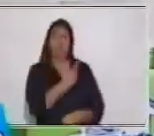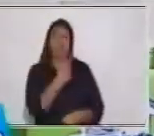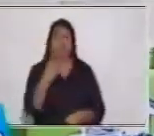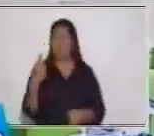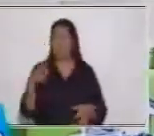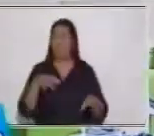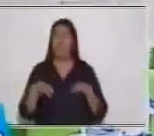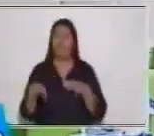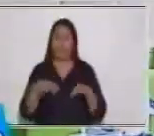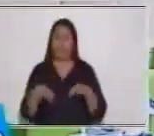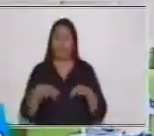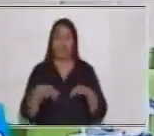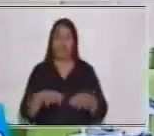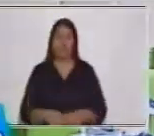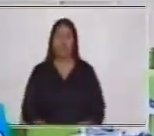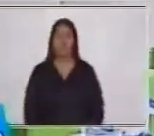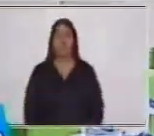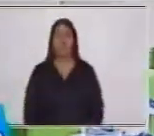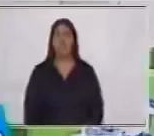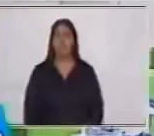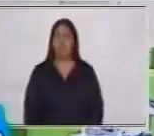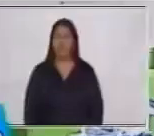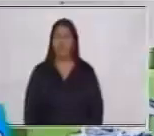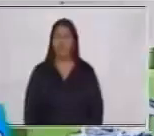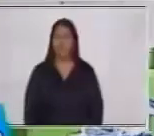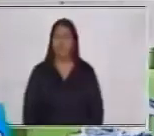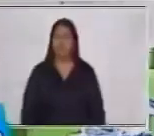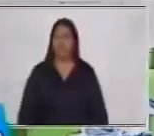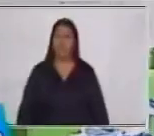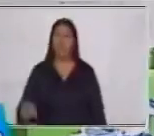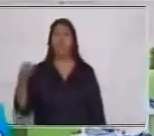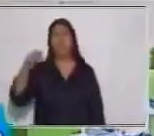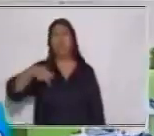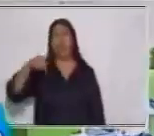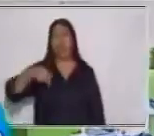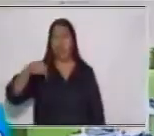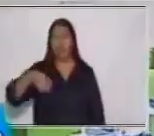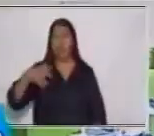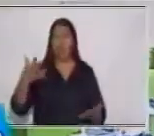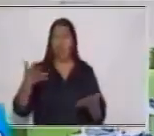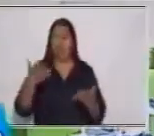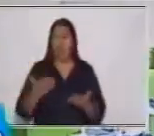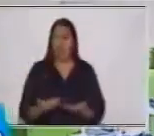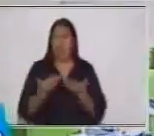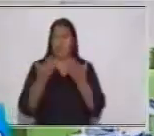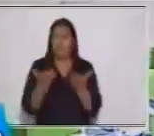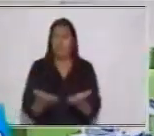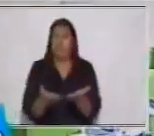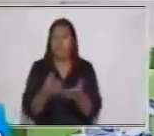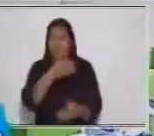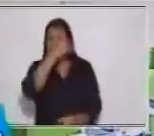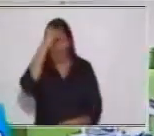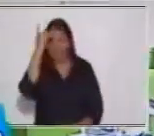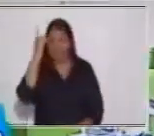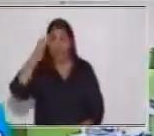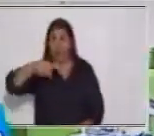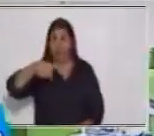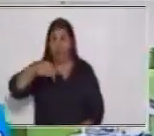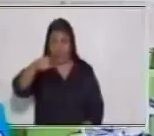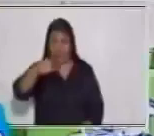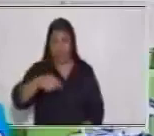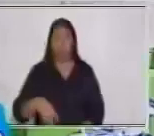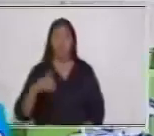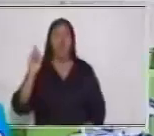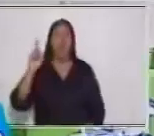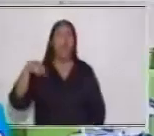En ese momento, te voy a agregar el reto del día de hoy. En el siguiente